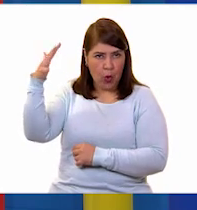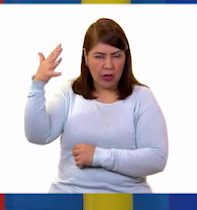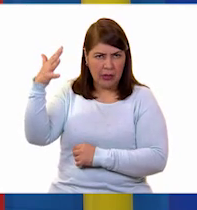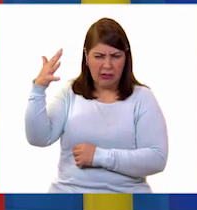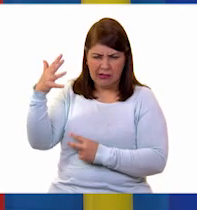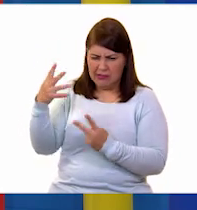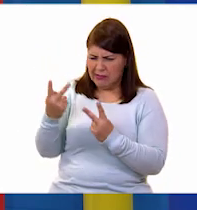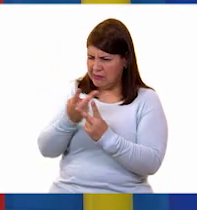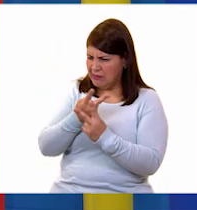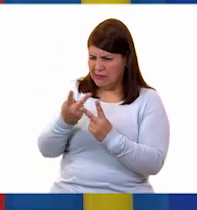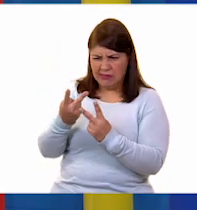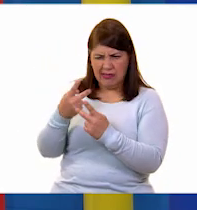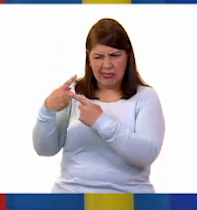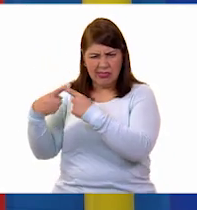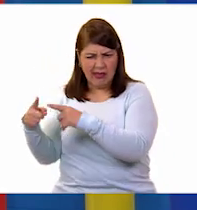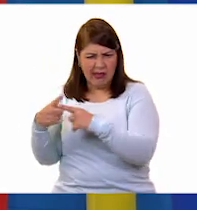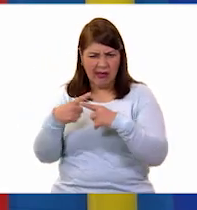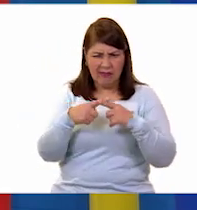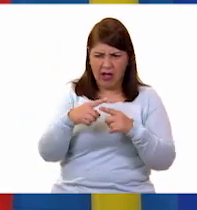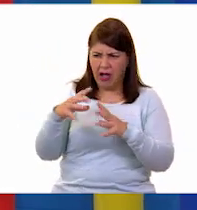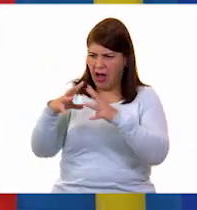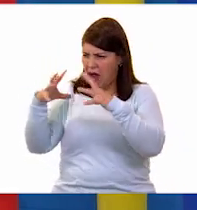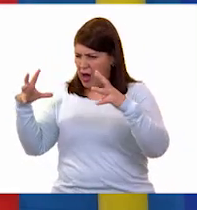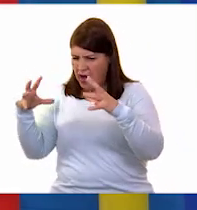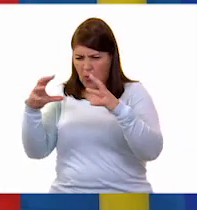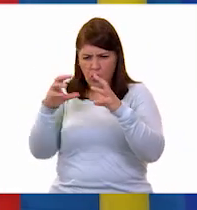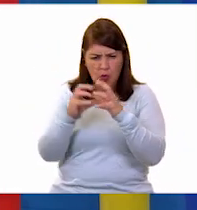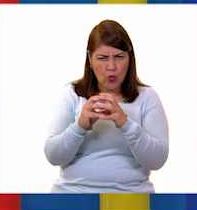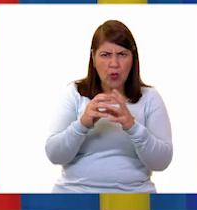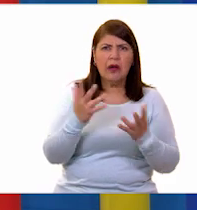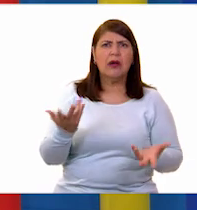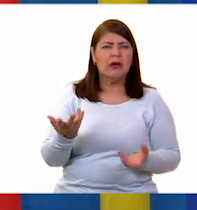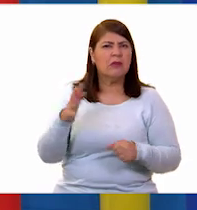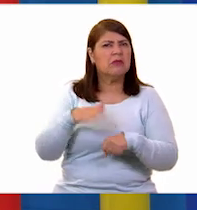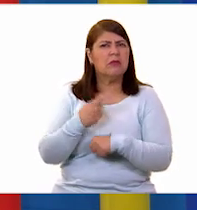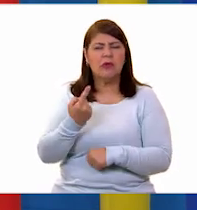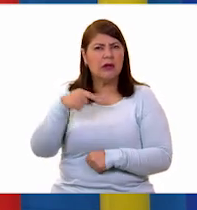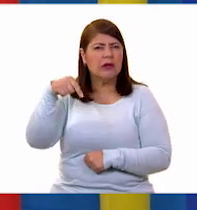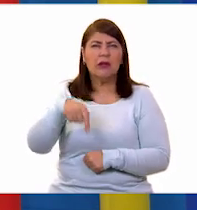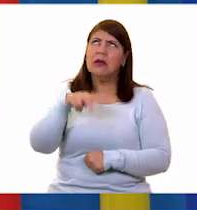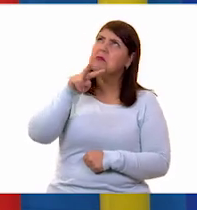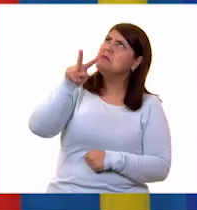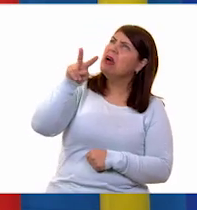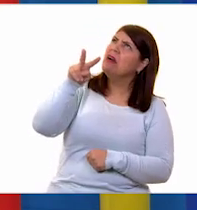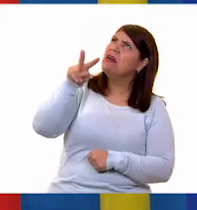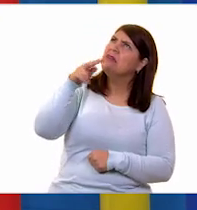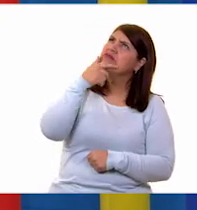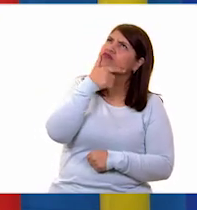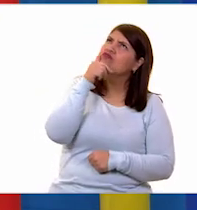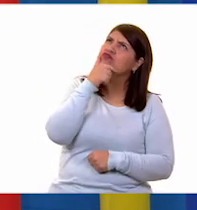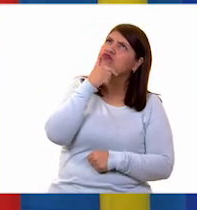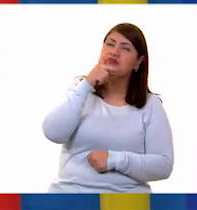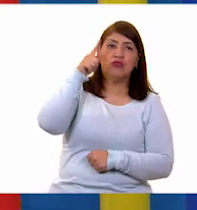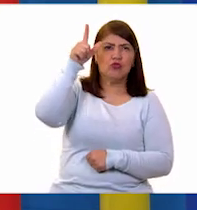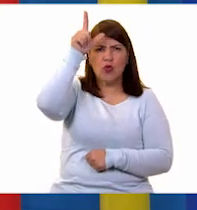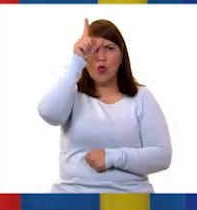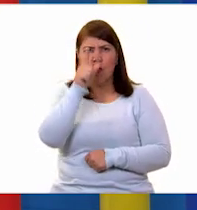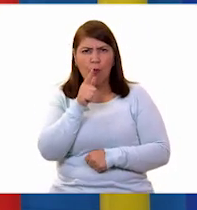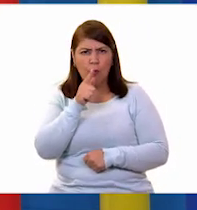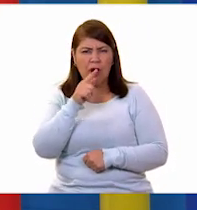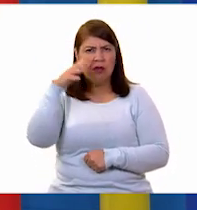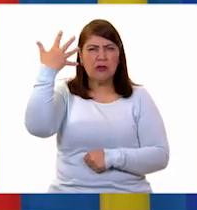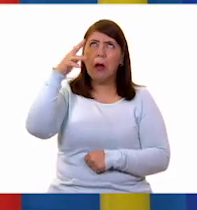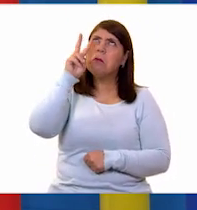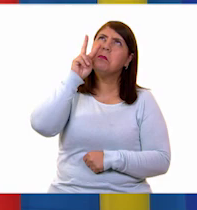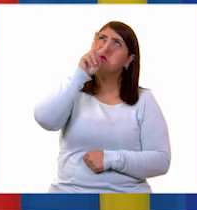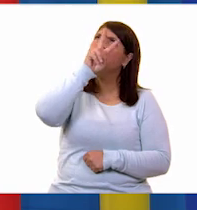de diferentes tamaños, ¿por qué nosotros desde la Tierra observamos que la Luna y el Sol son del mismo tamaño o